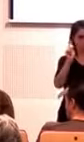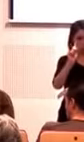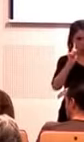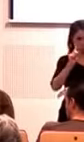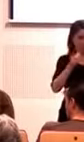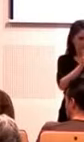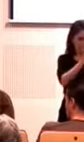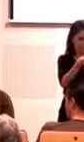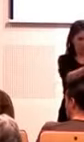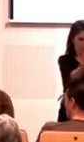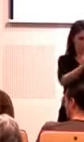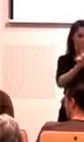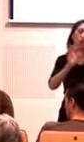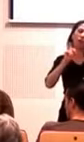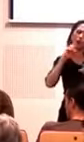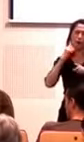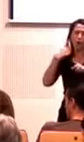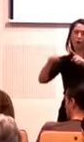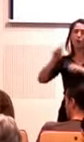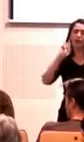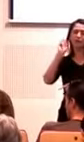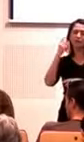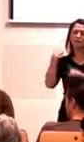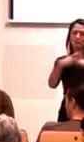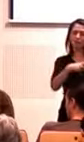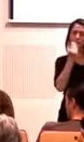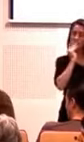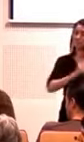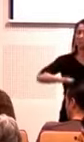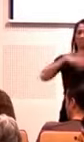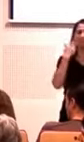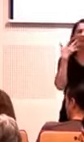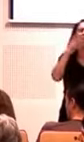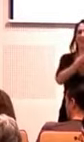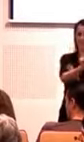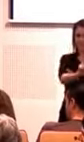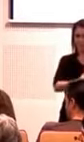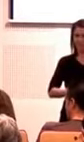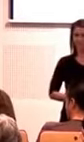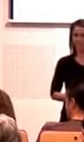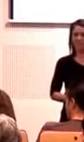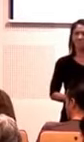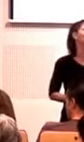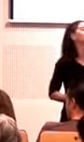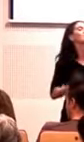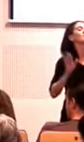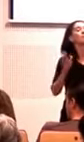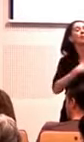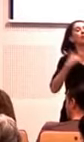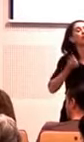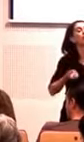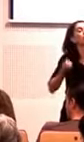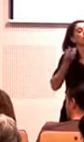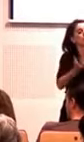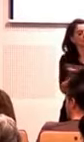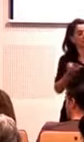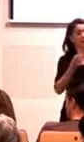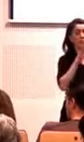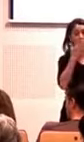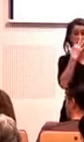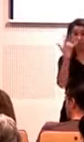que no las voy a decir aquí, evidentemente. Pero lo que quiero dar a transmitir, sobre todo porque hace